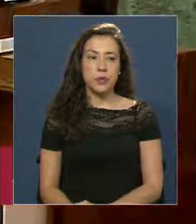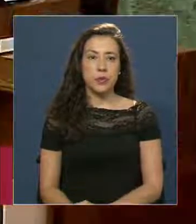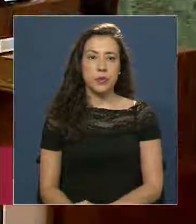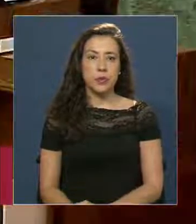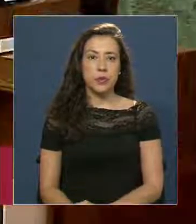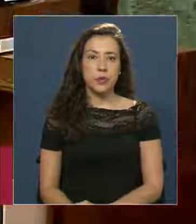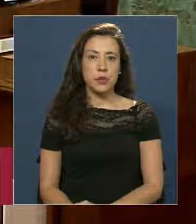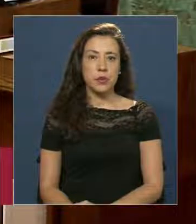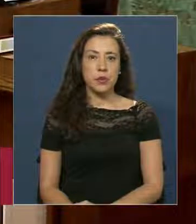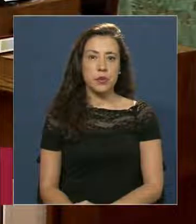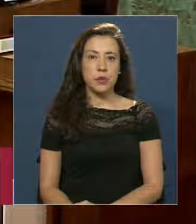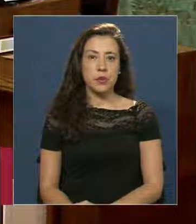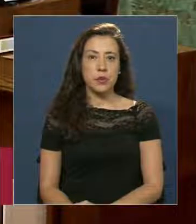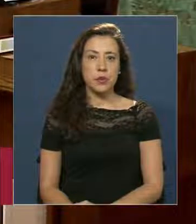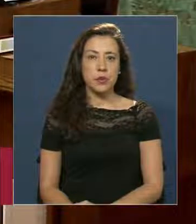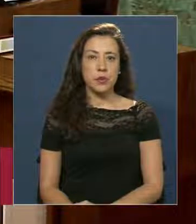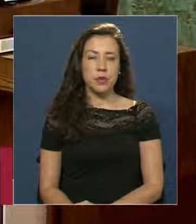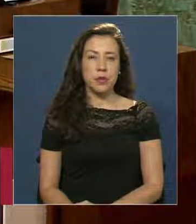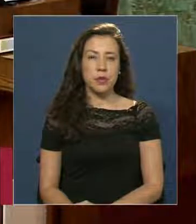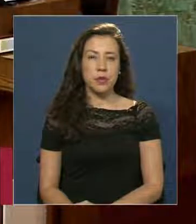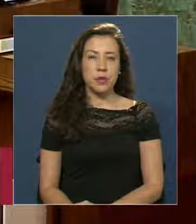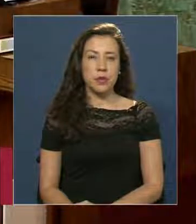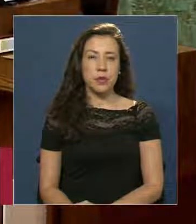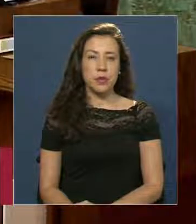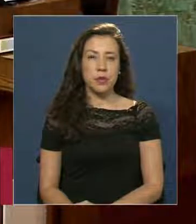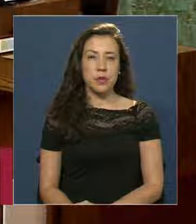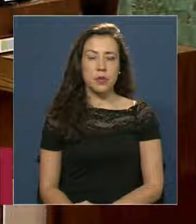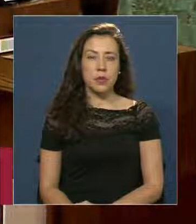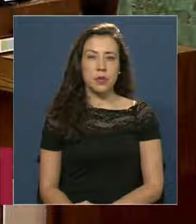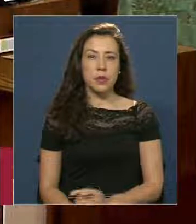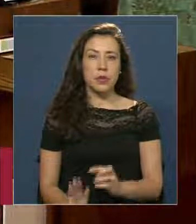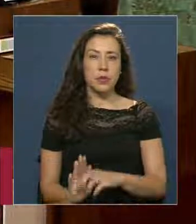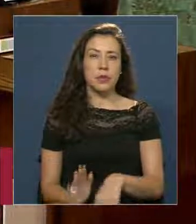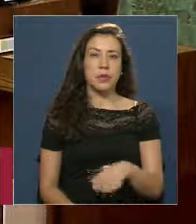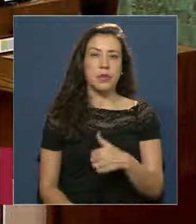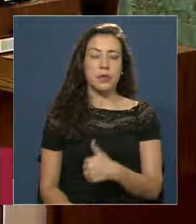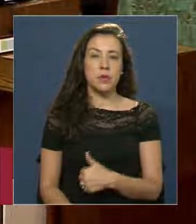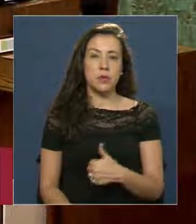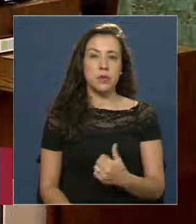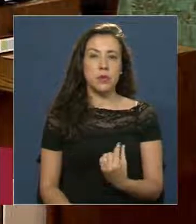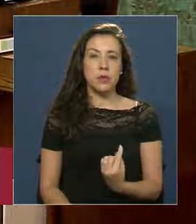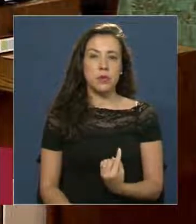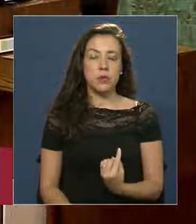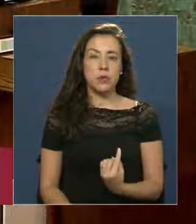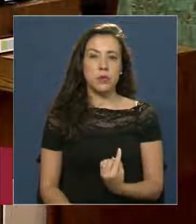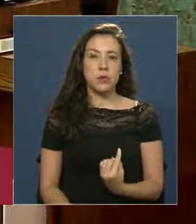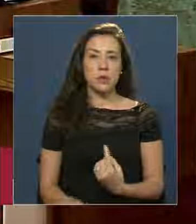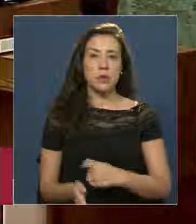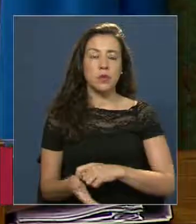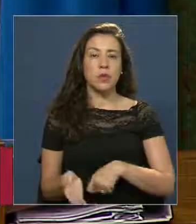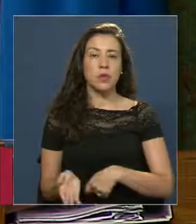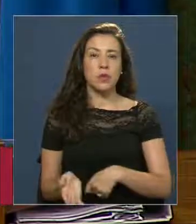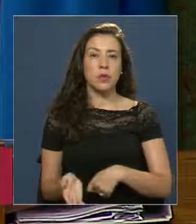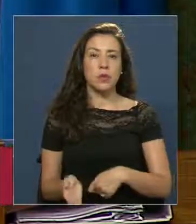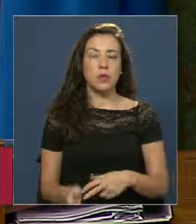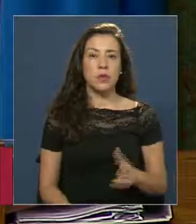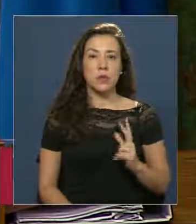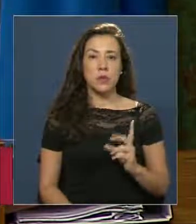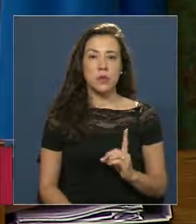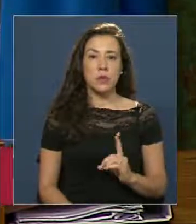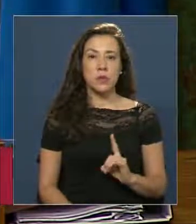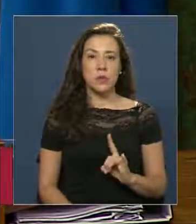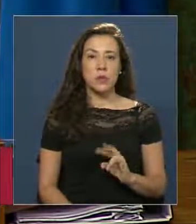parte dispositiva, por favor. Señor presidente, la propuesta de resolución número 661 es firmada por don Eduardo